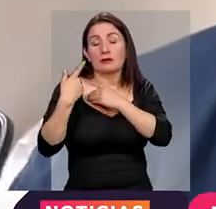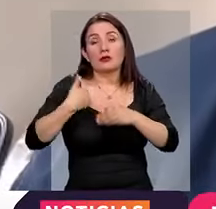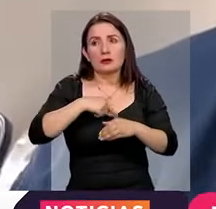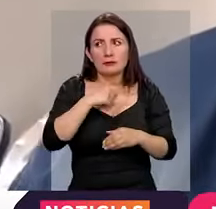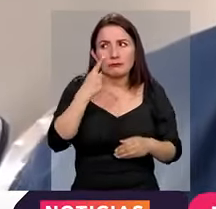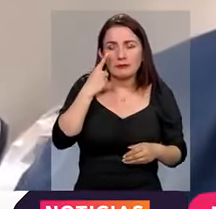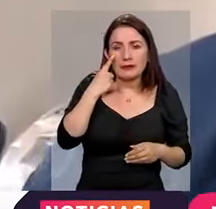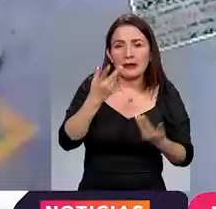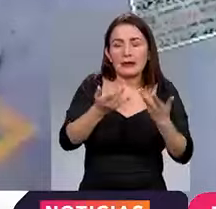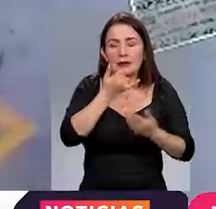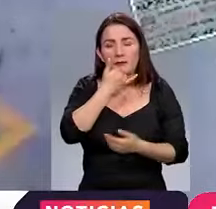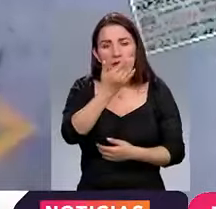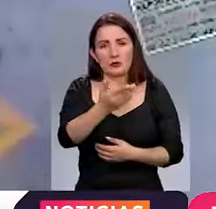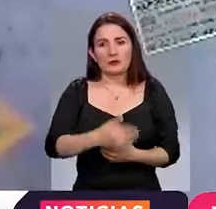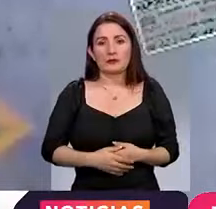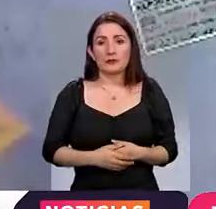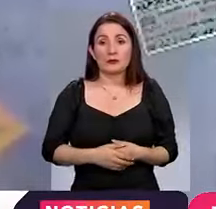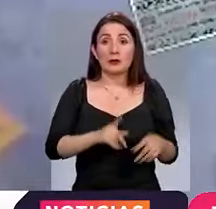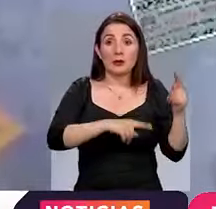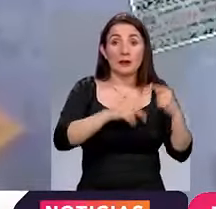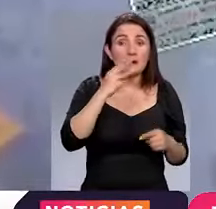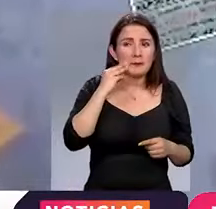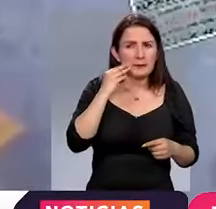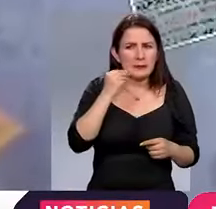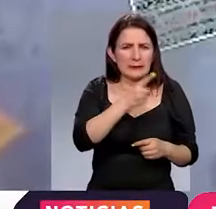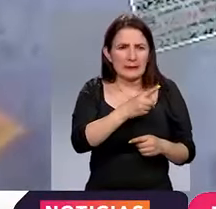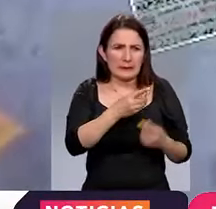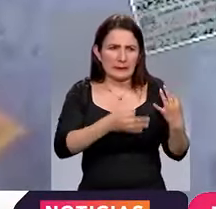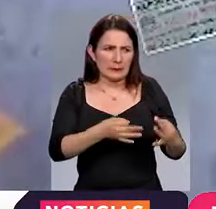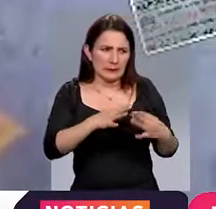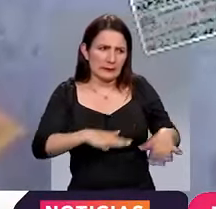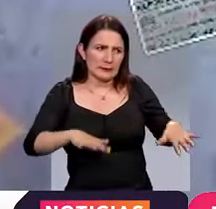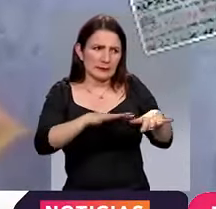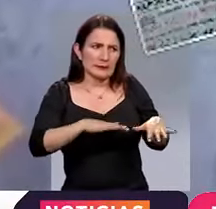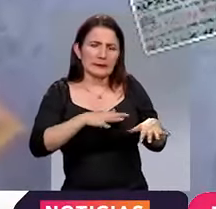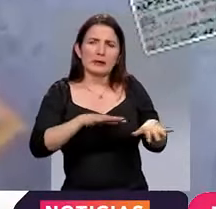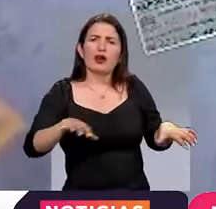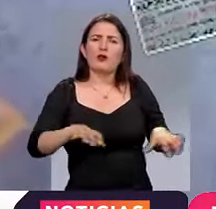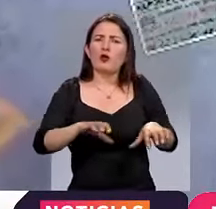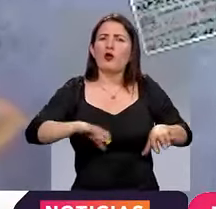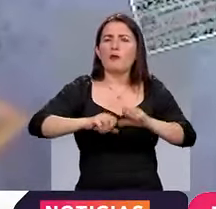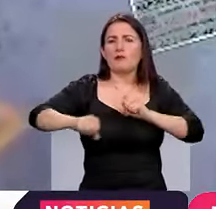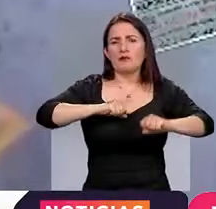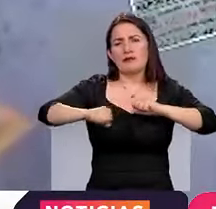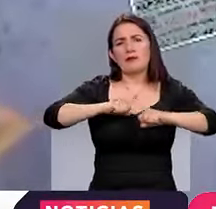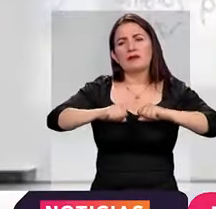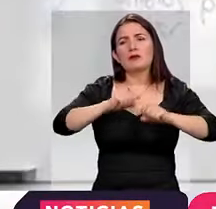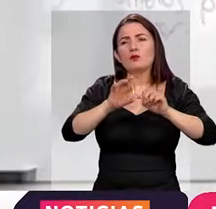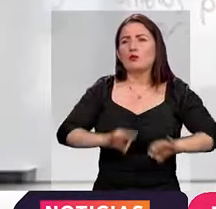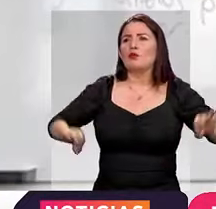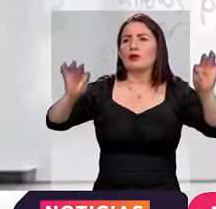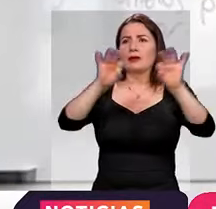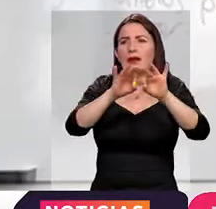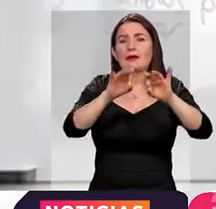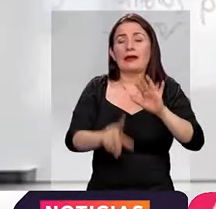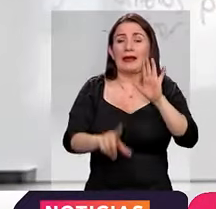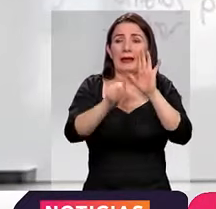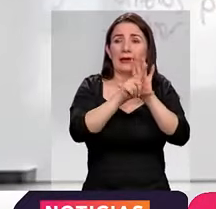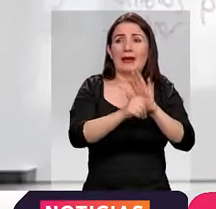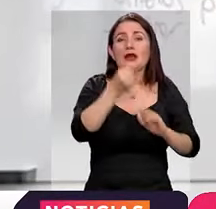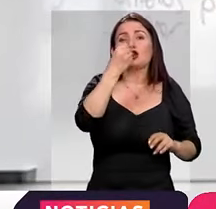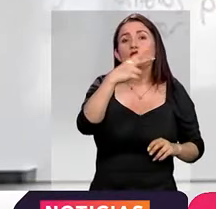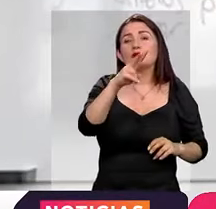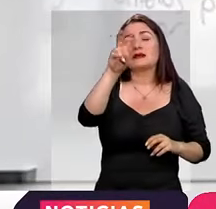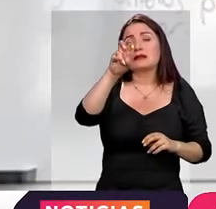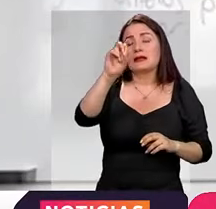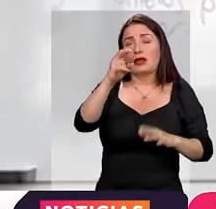al tanto de la situación. Según un experto en seguridad, estas situaciones se deben regular bajo algunas medidas. Es fundamental que la ley 1270